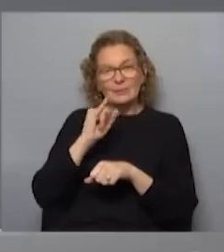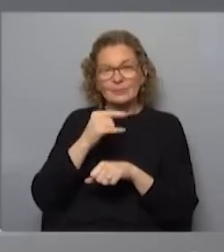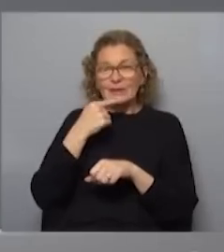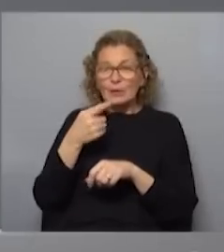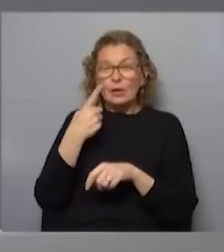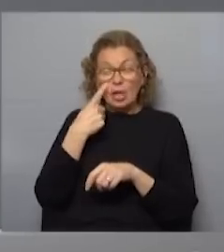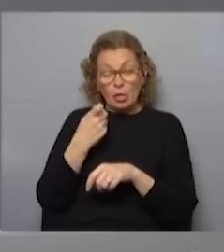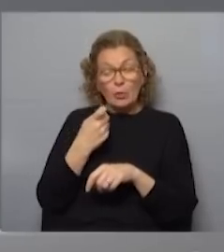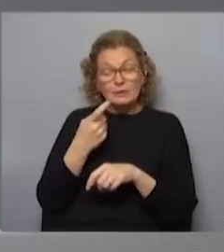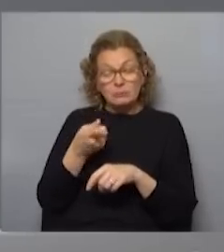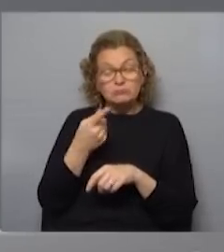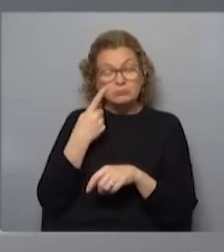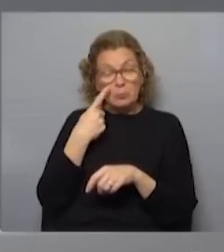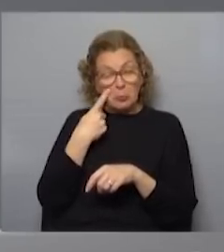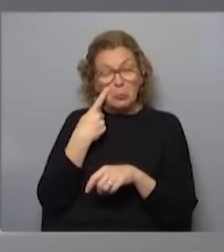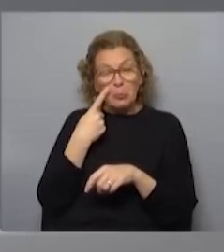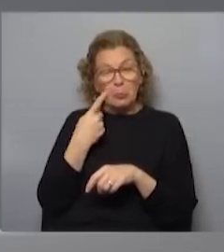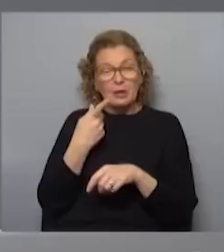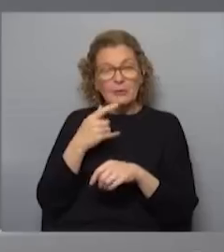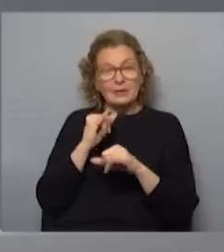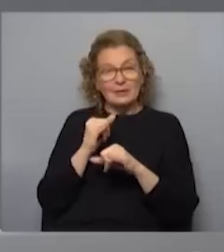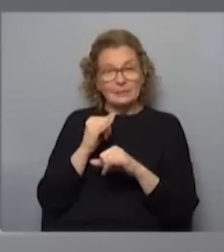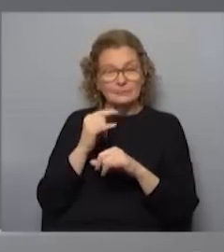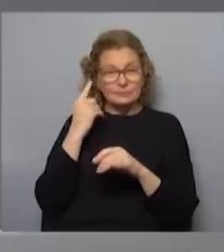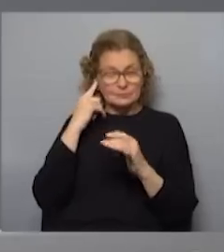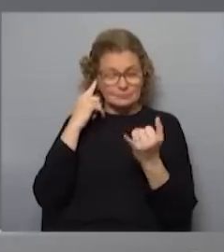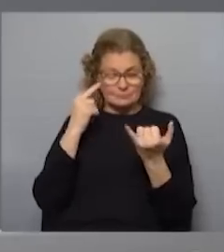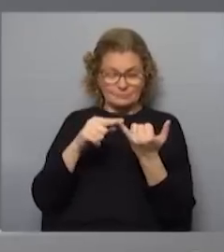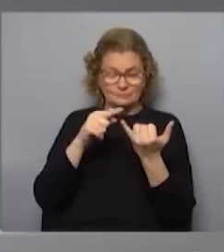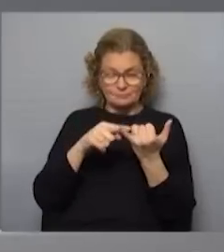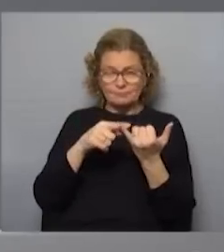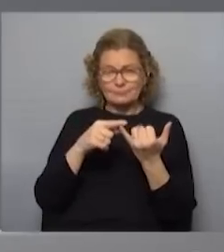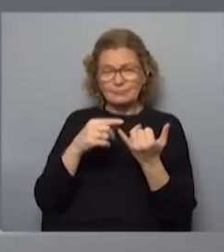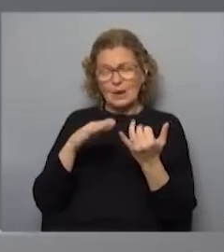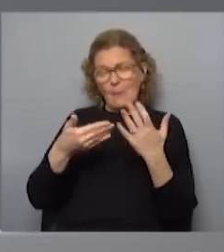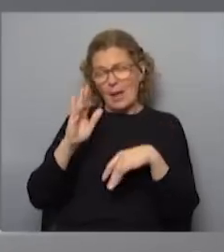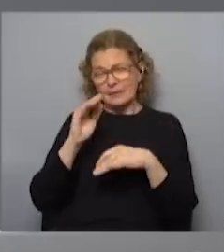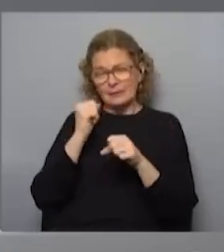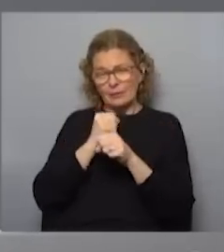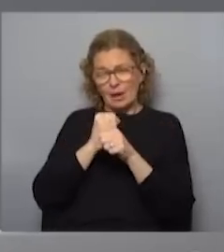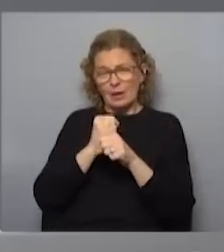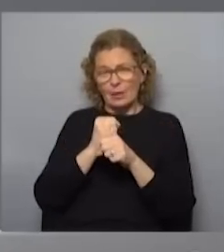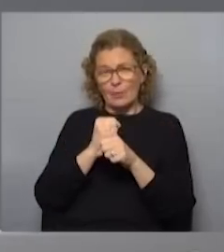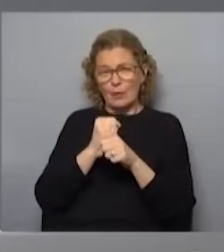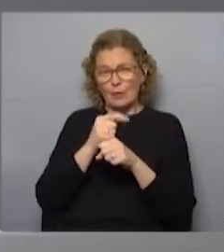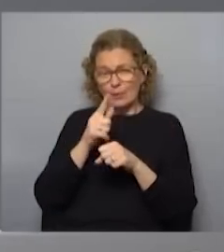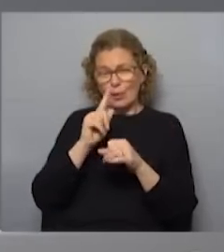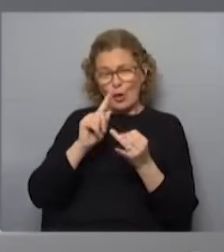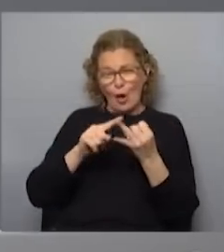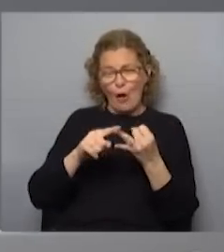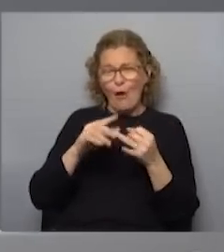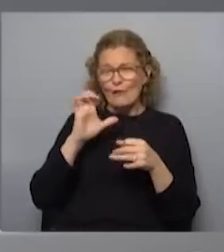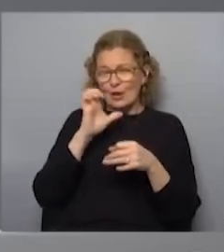constató que hubo abusos de funciones fíjense ustedes la enumeración no abusos de funciones pesquisas y legítimas